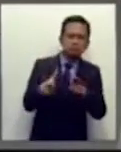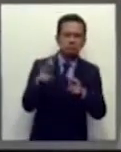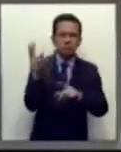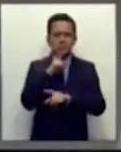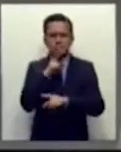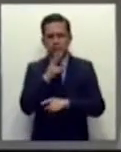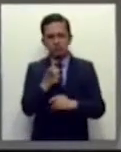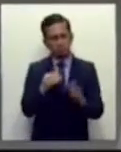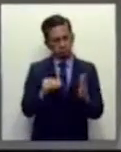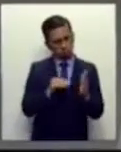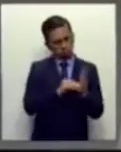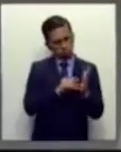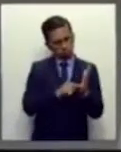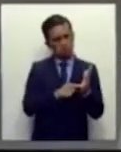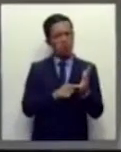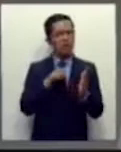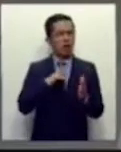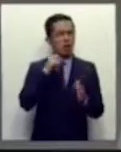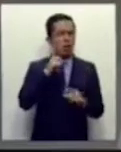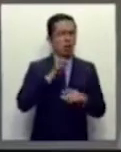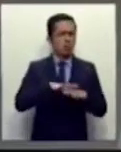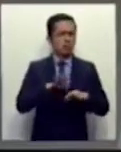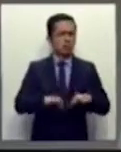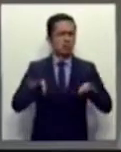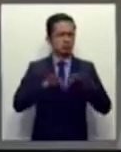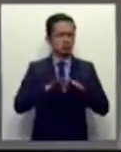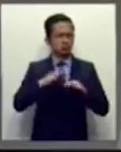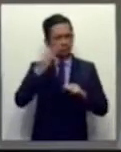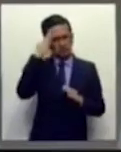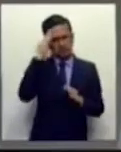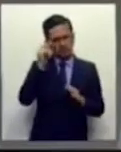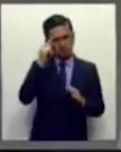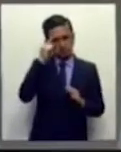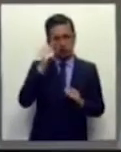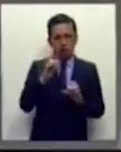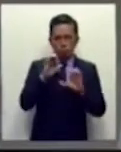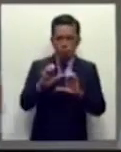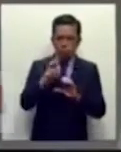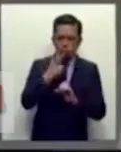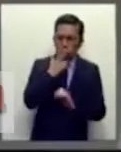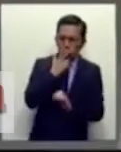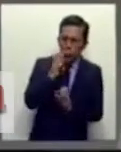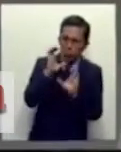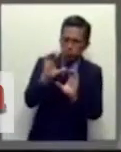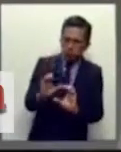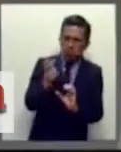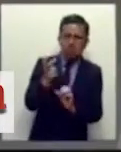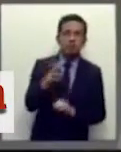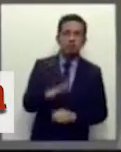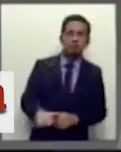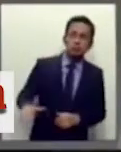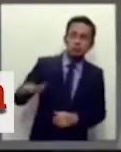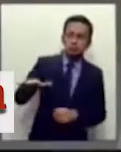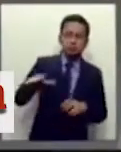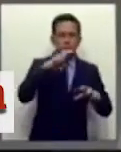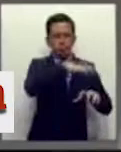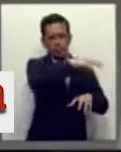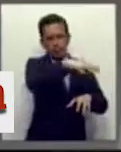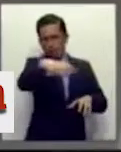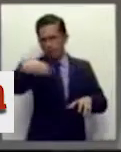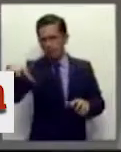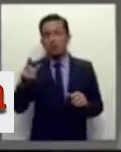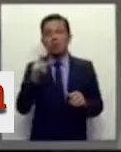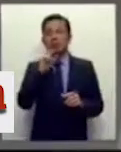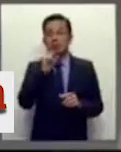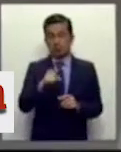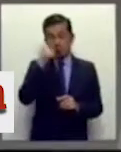crea, sobresale por su importancia para la conservación y preservación de los ecosistemas, al igual